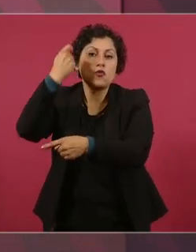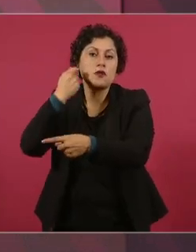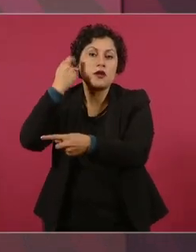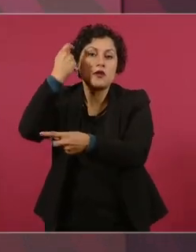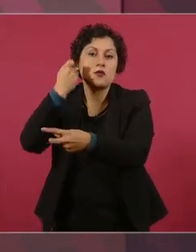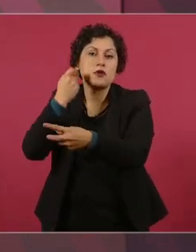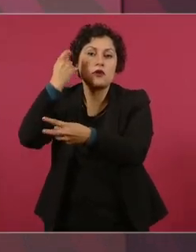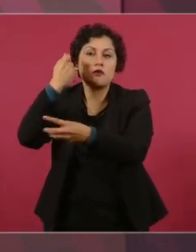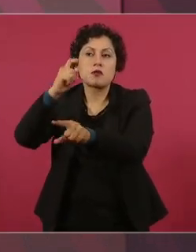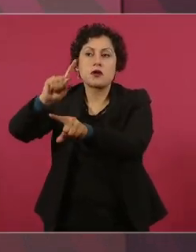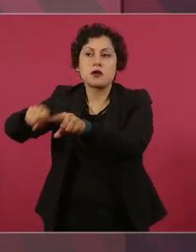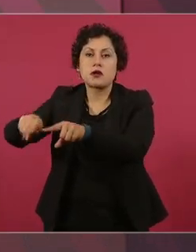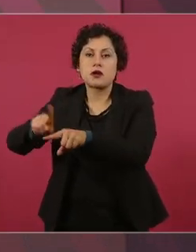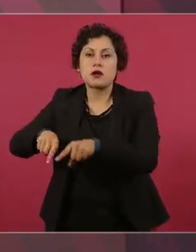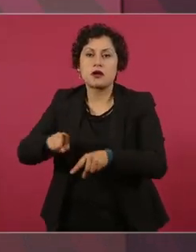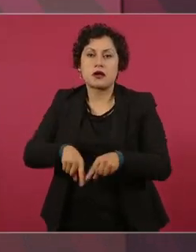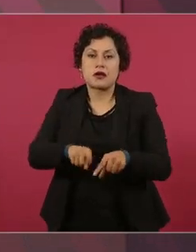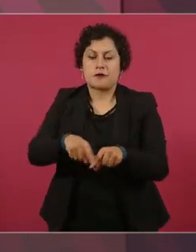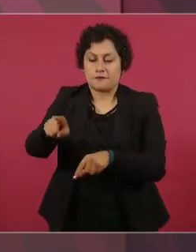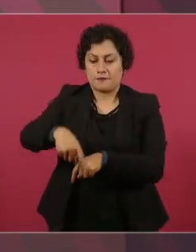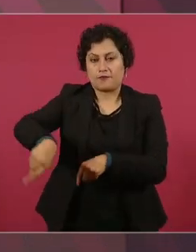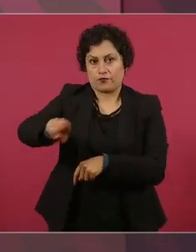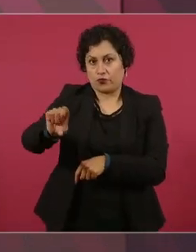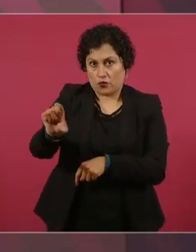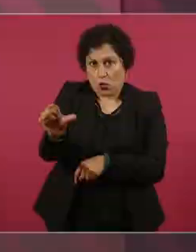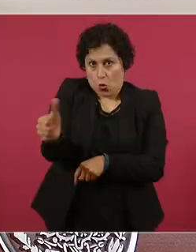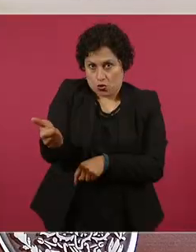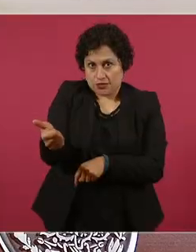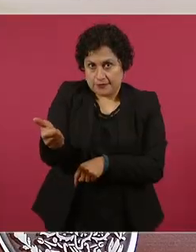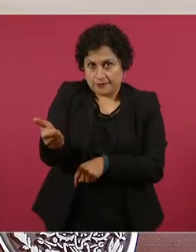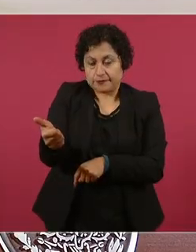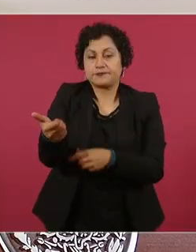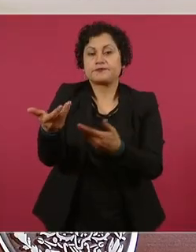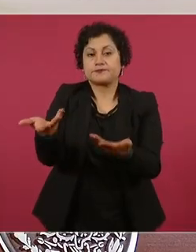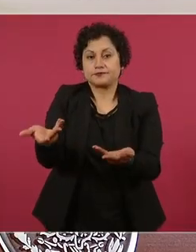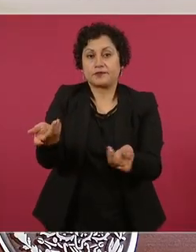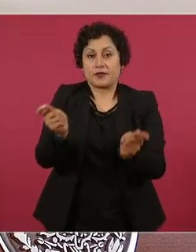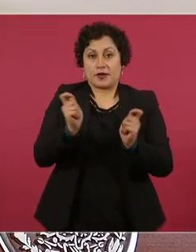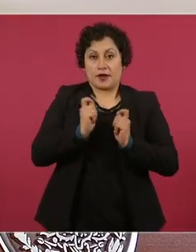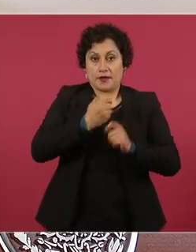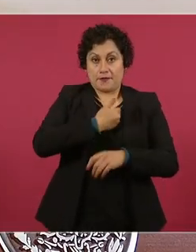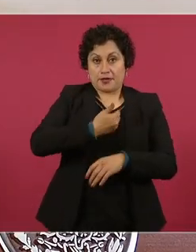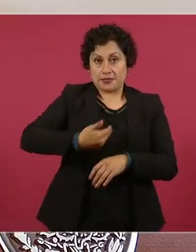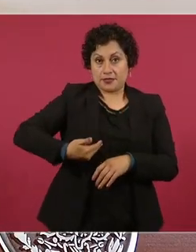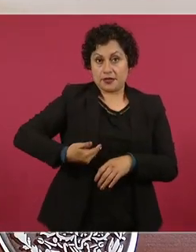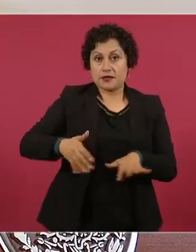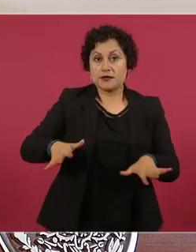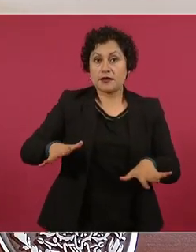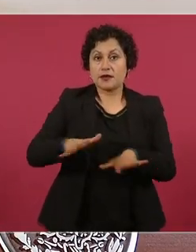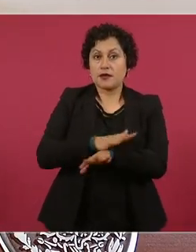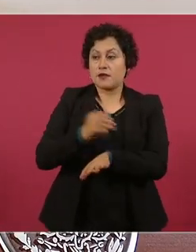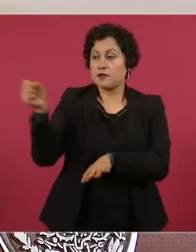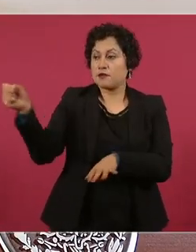que si se llegaba a tener cuatro, cinco, seis,